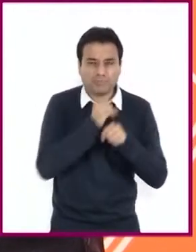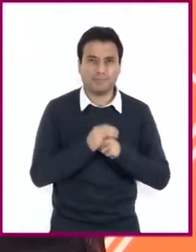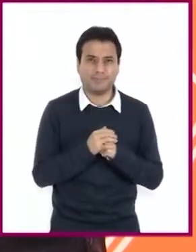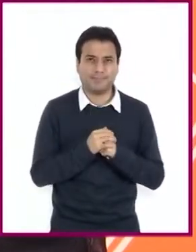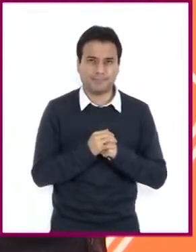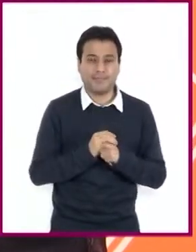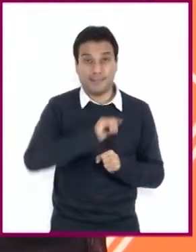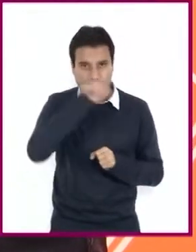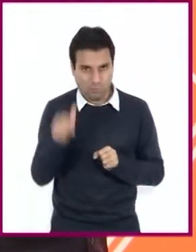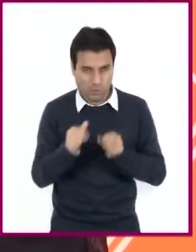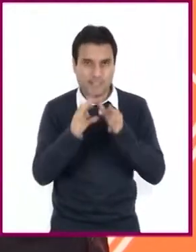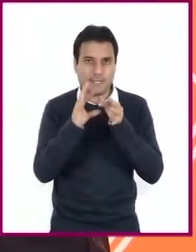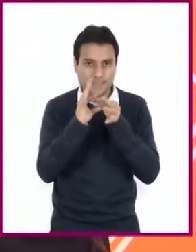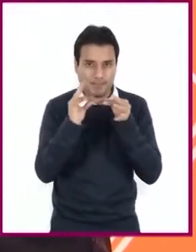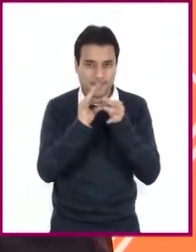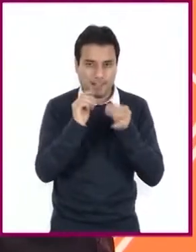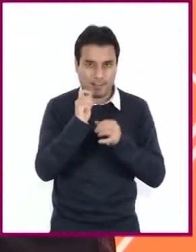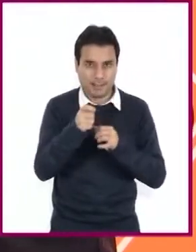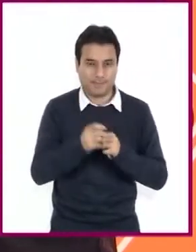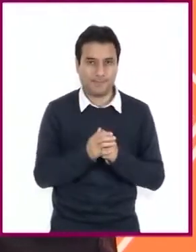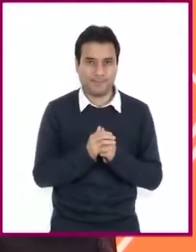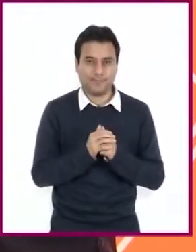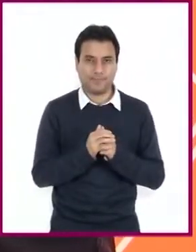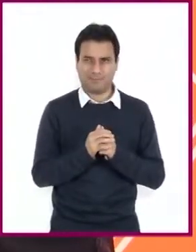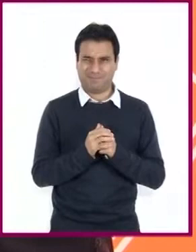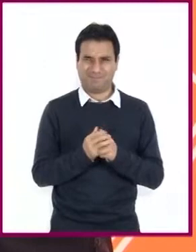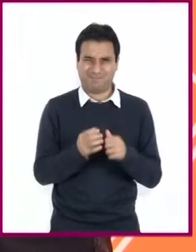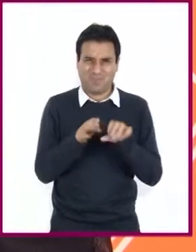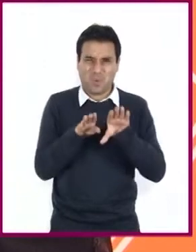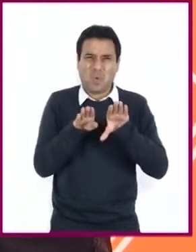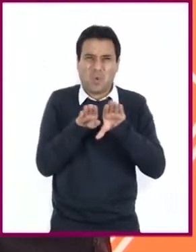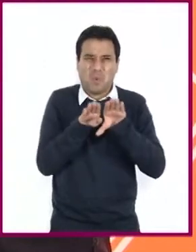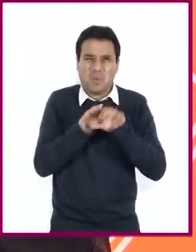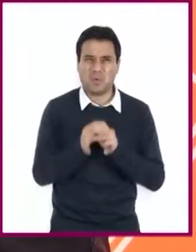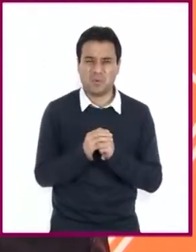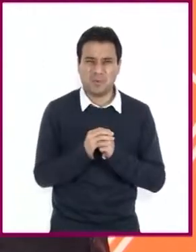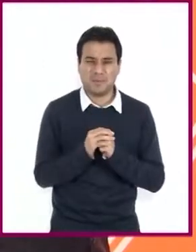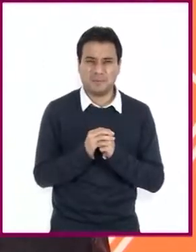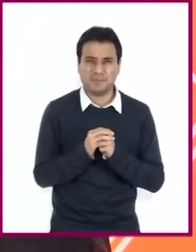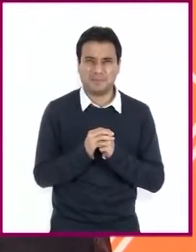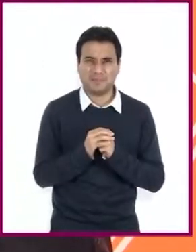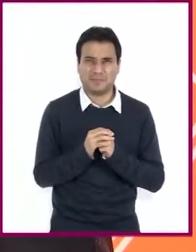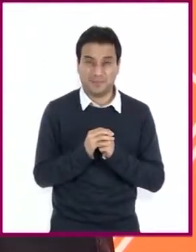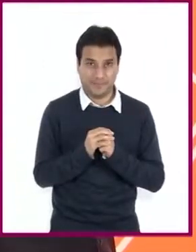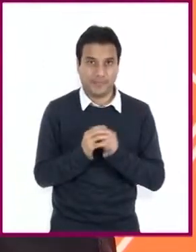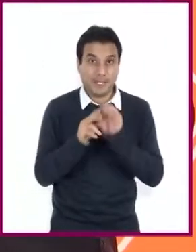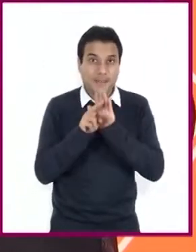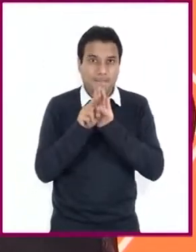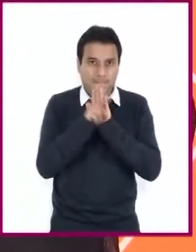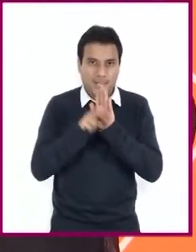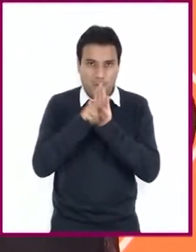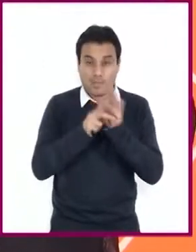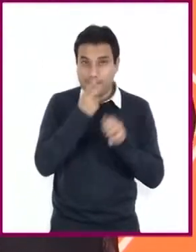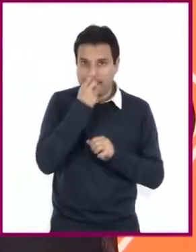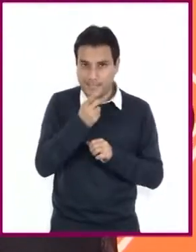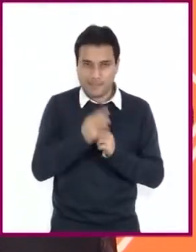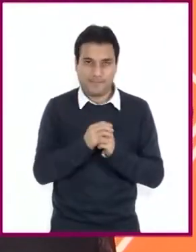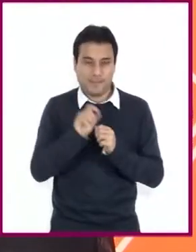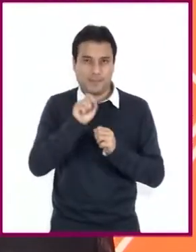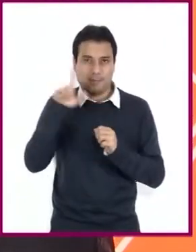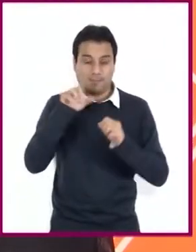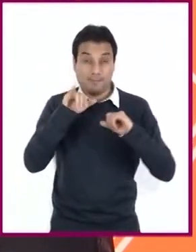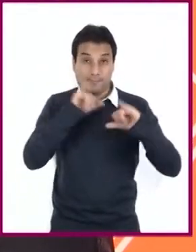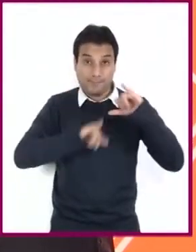para poder explicarlos. Pero, ¿cómo hacen esa investigación? En el video se menciona que los